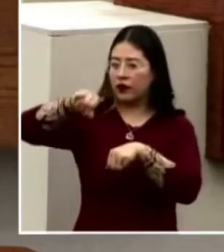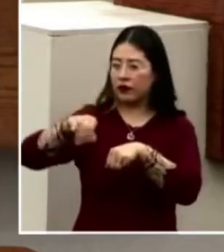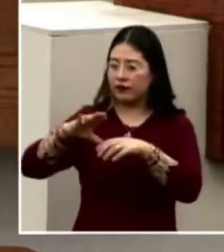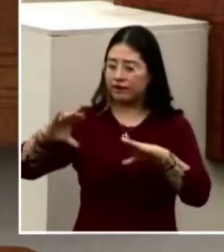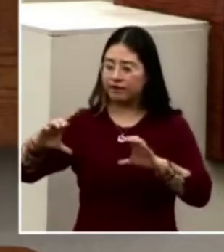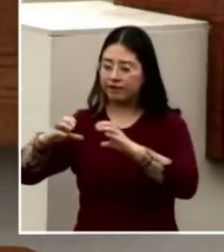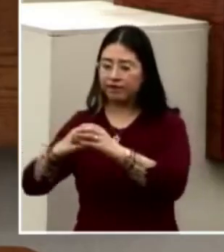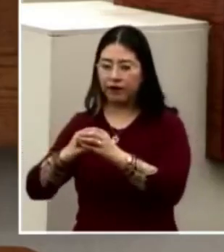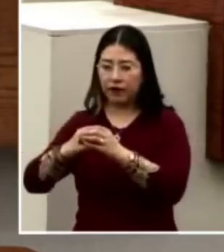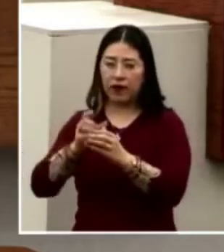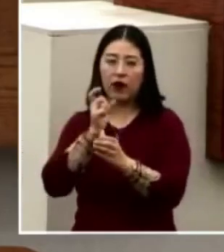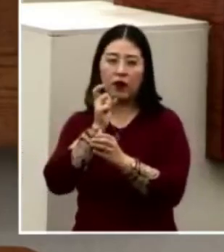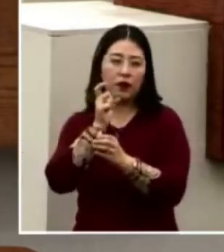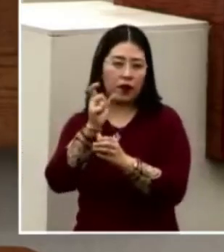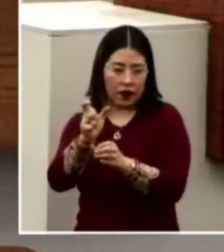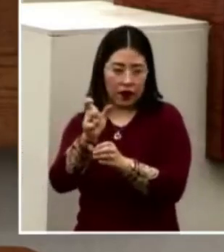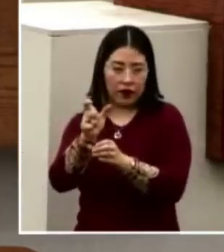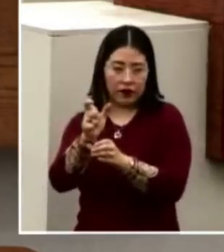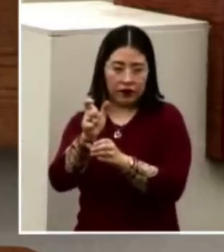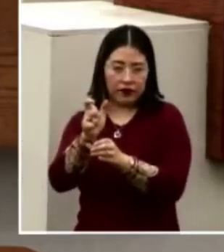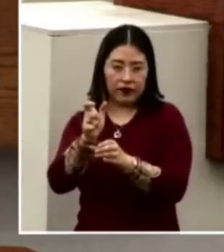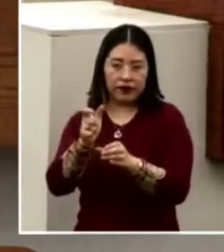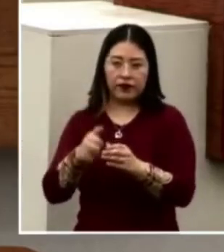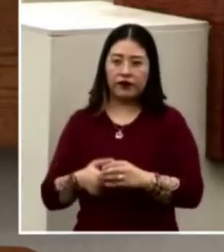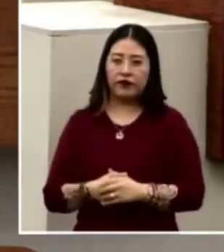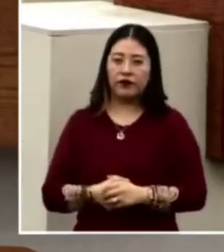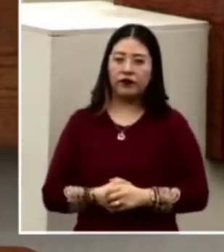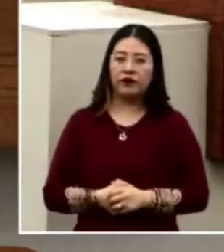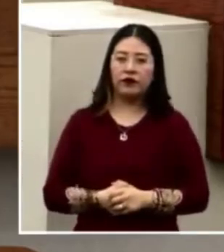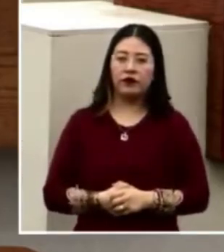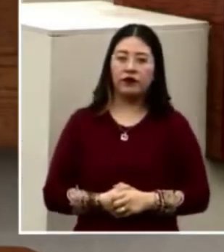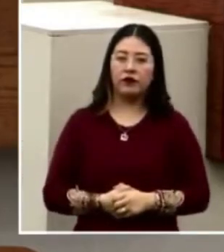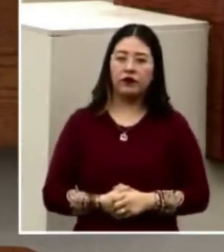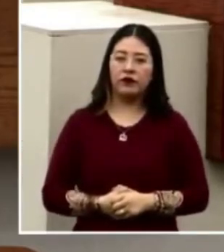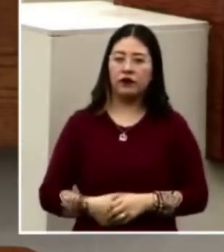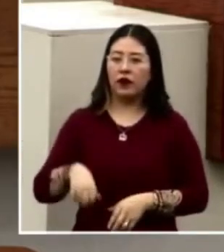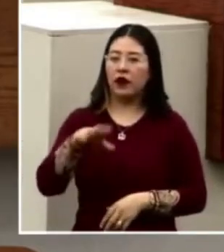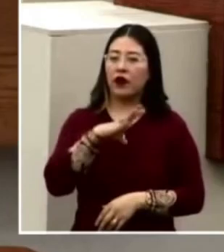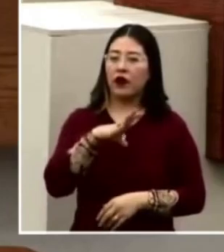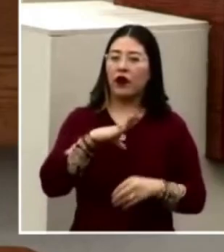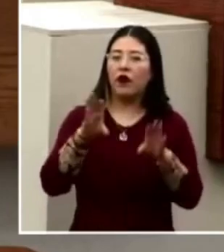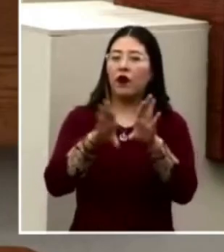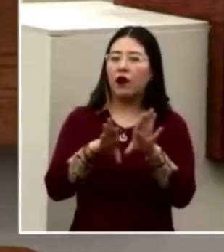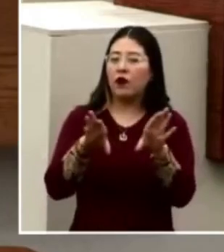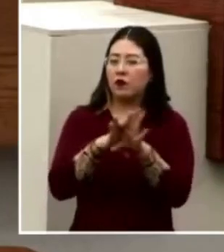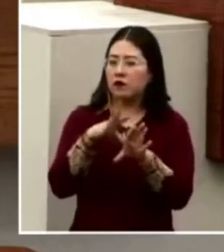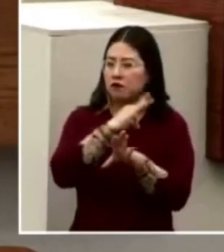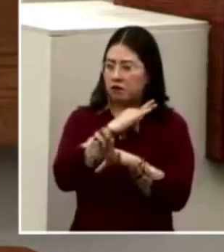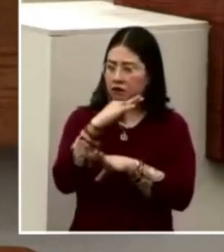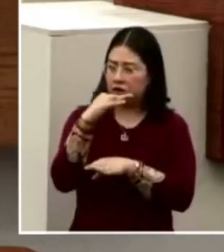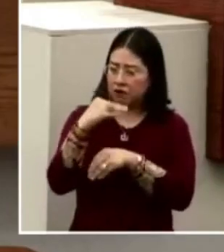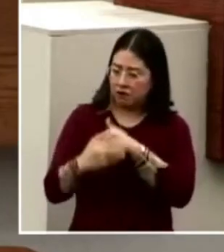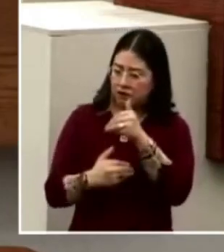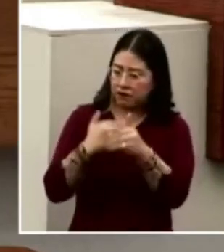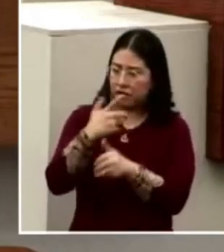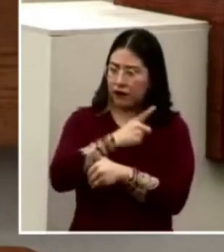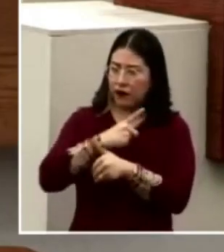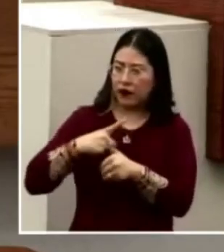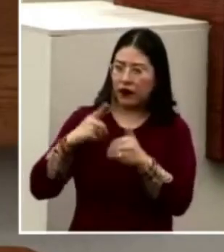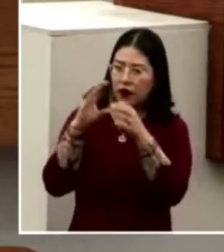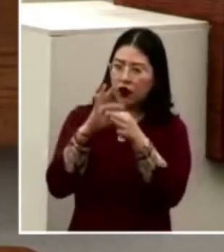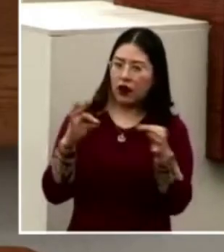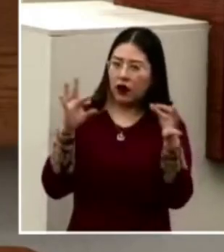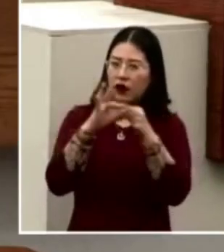la definición que la Suprema Corte de Justicia de la Nación había ya hecho, cómo debieran de ser esas tareas. Y por eso ahora,